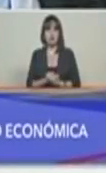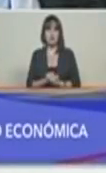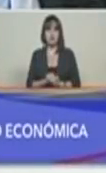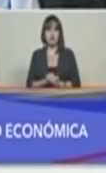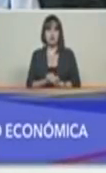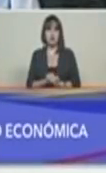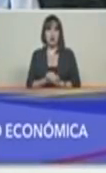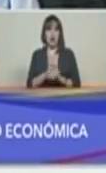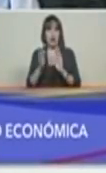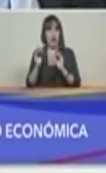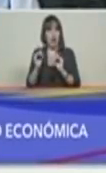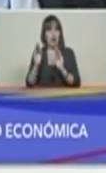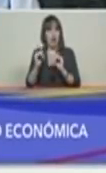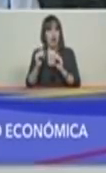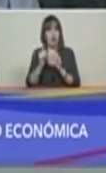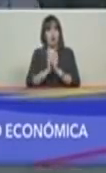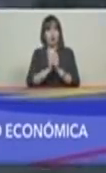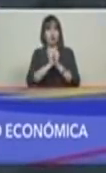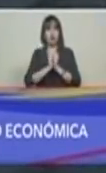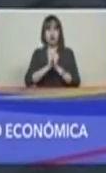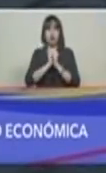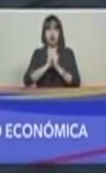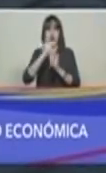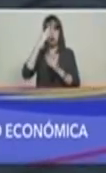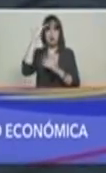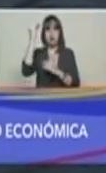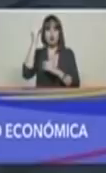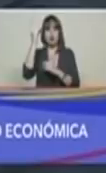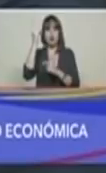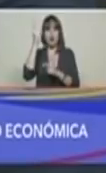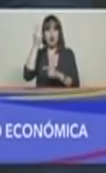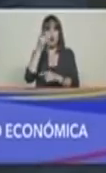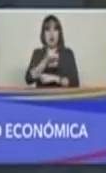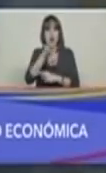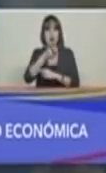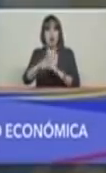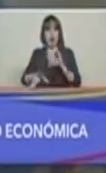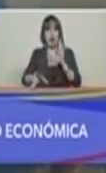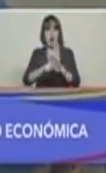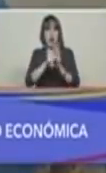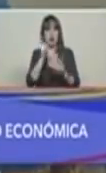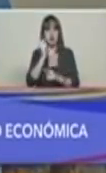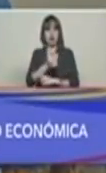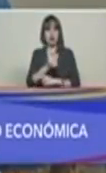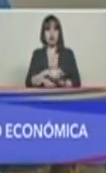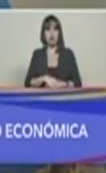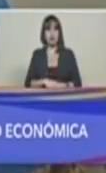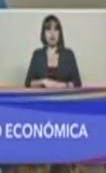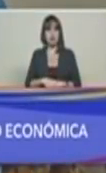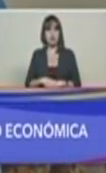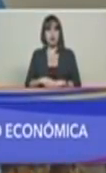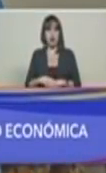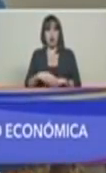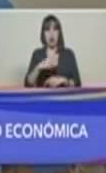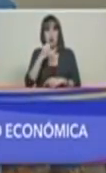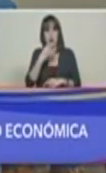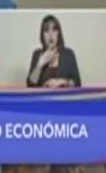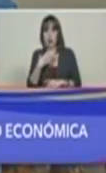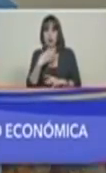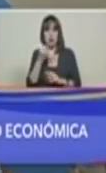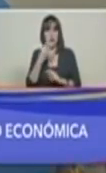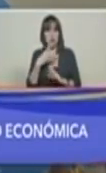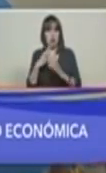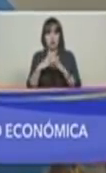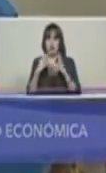A Dios rogando y con la ley mandando. Por las buenas, buenos